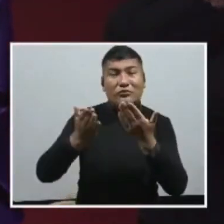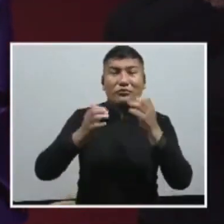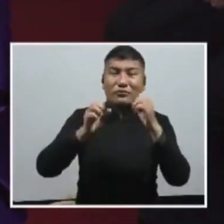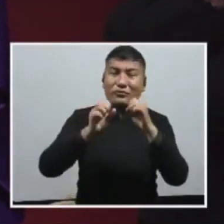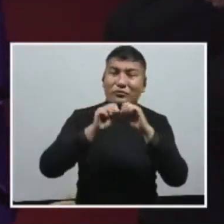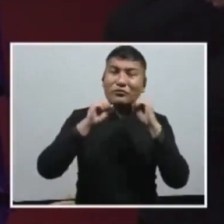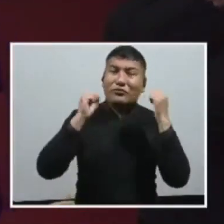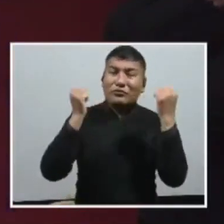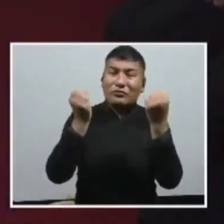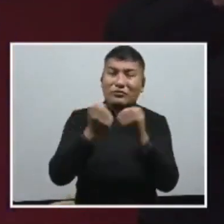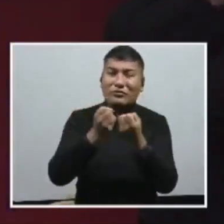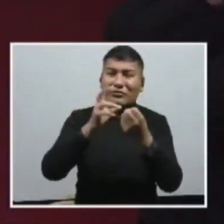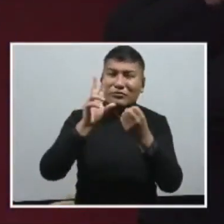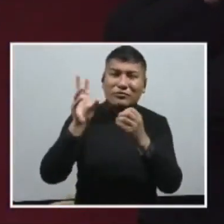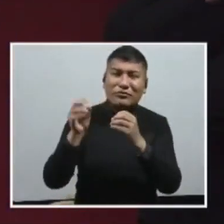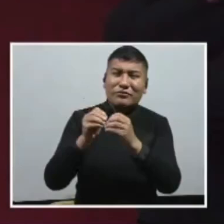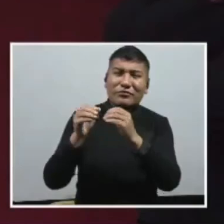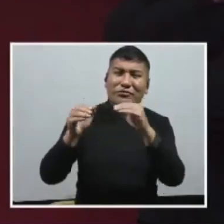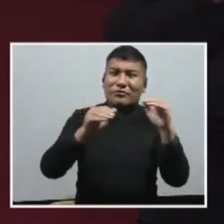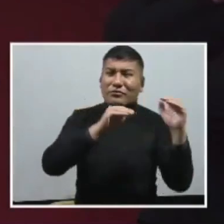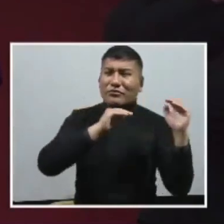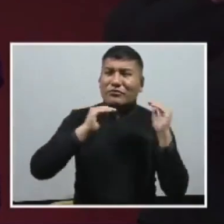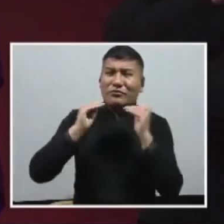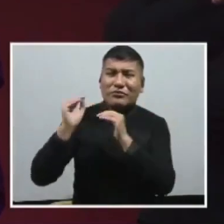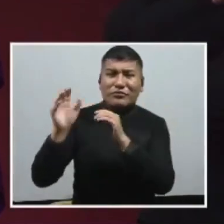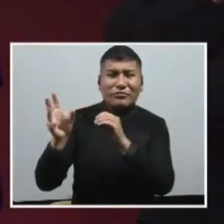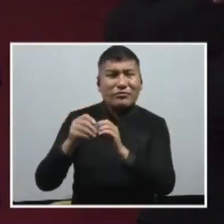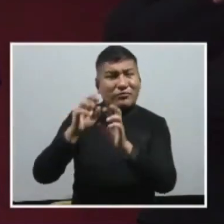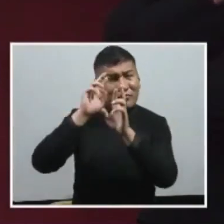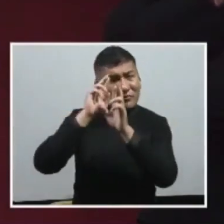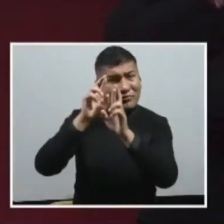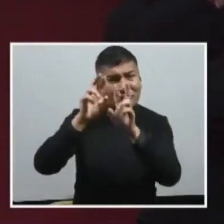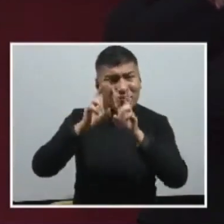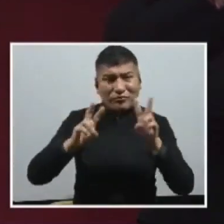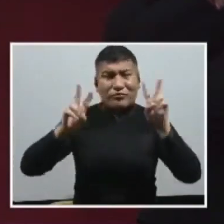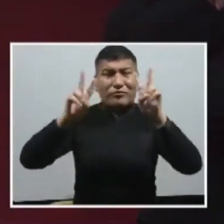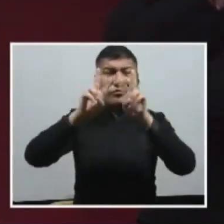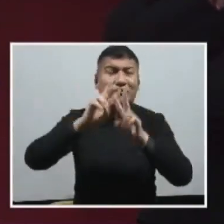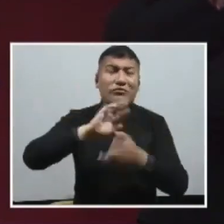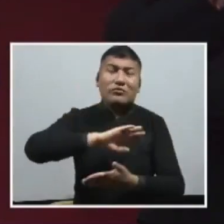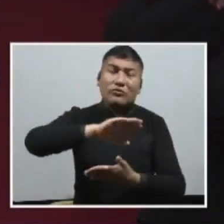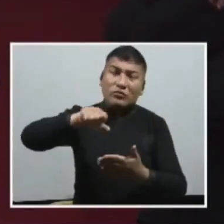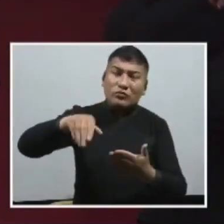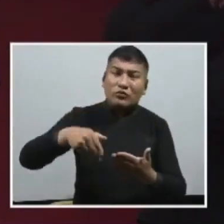sociedad más igualitaria, más respetuosa, valorando a todos y todas,